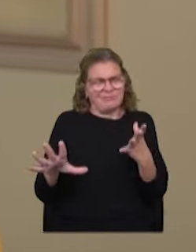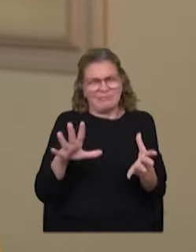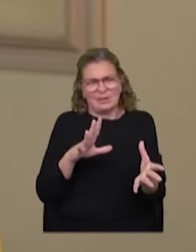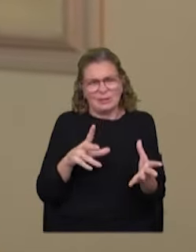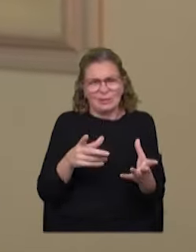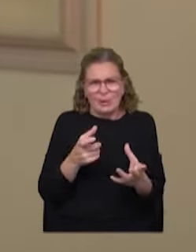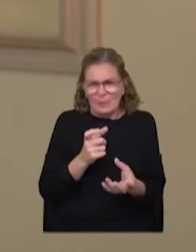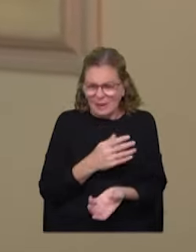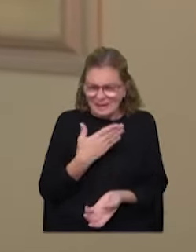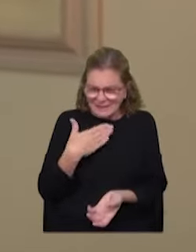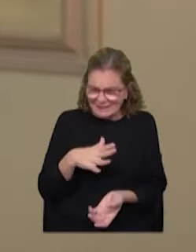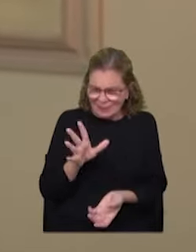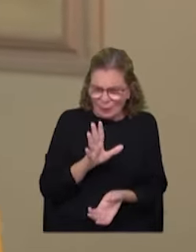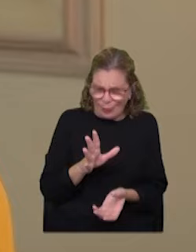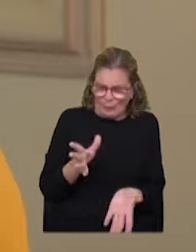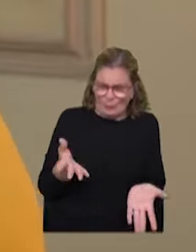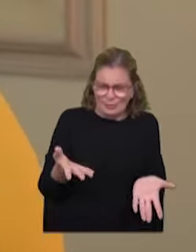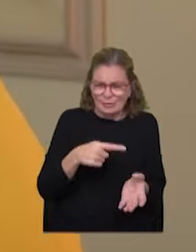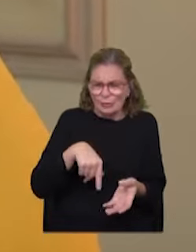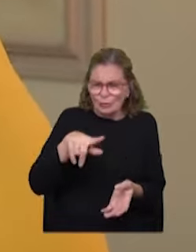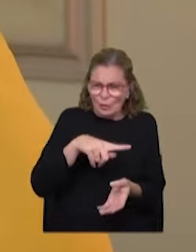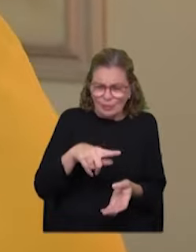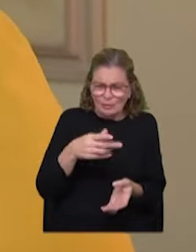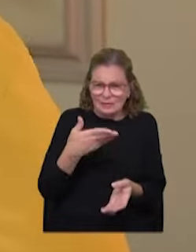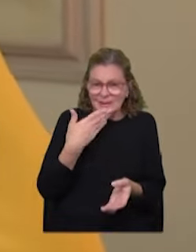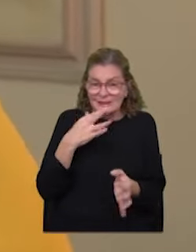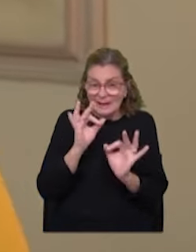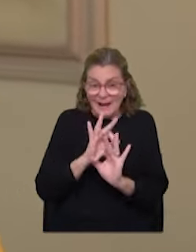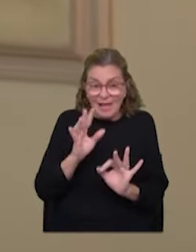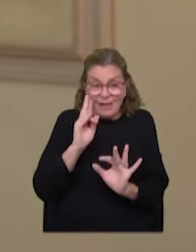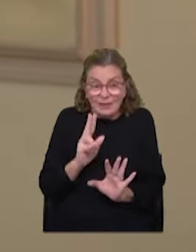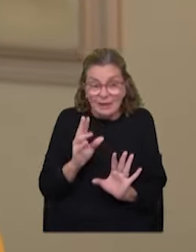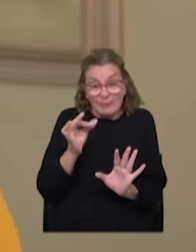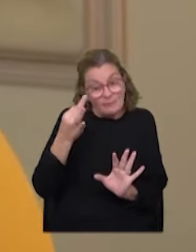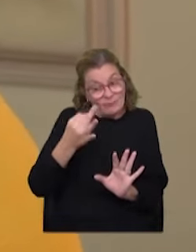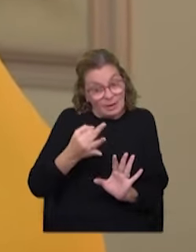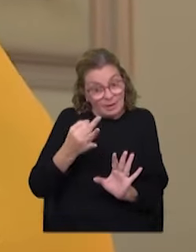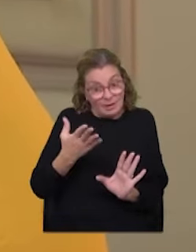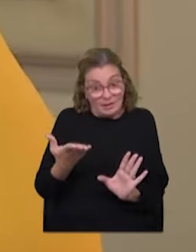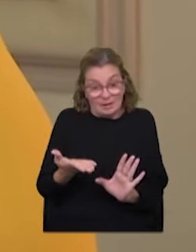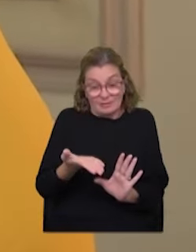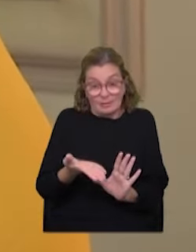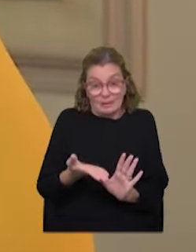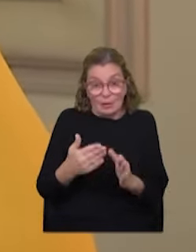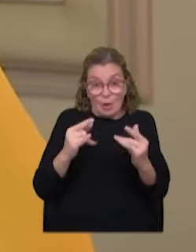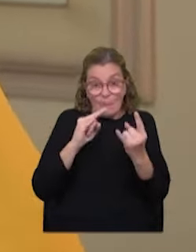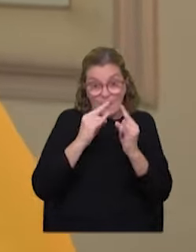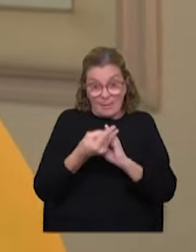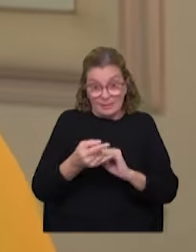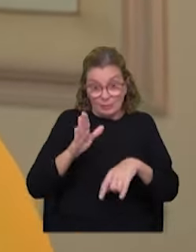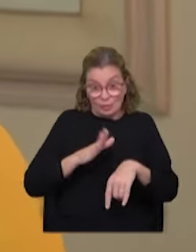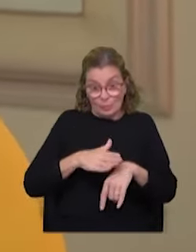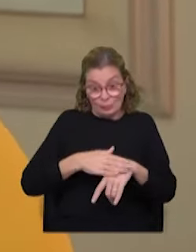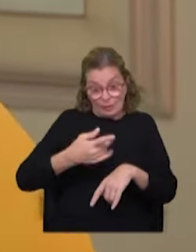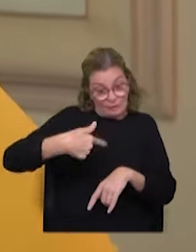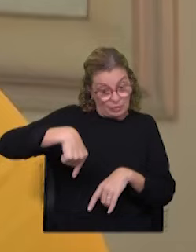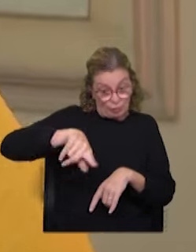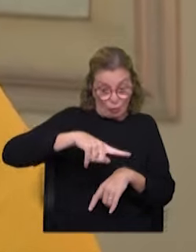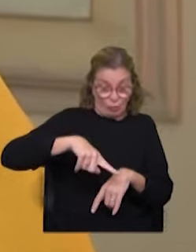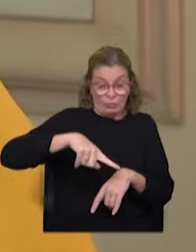palabra entendemos que este tipo de acciones que tienen que ver nada más y nada menos que con el parlamento en su